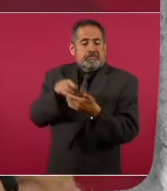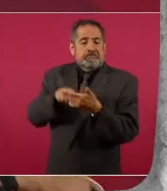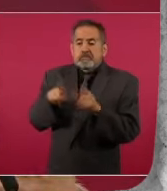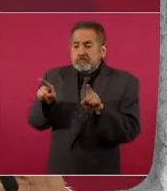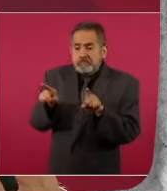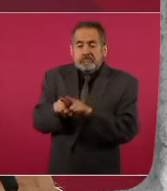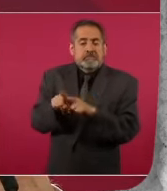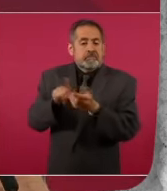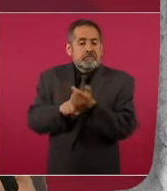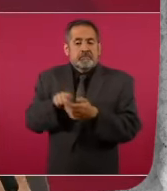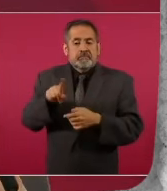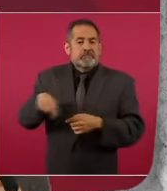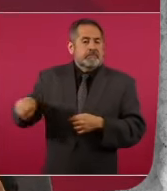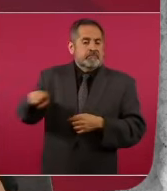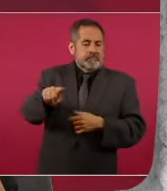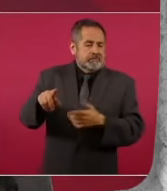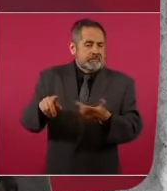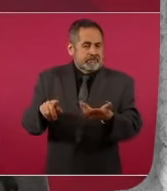que